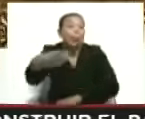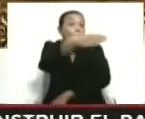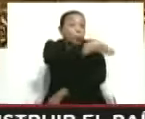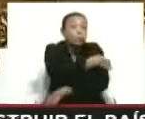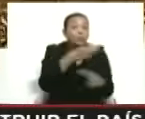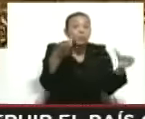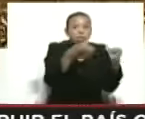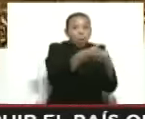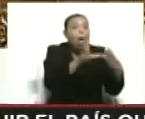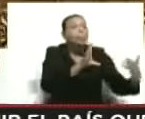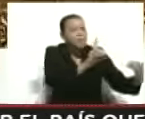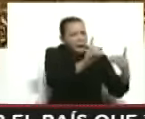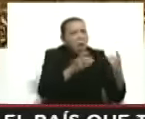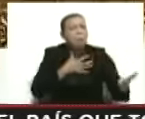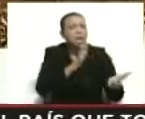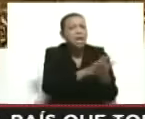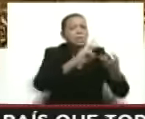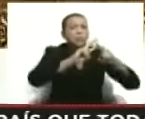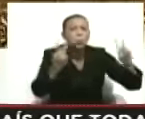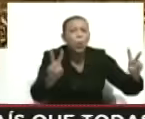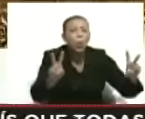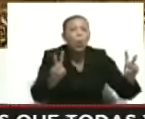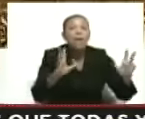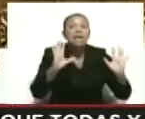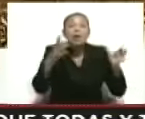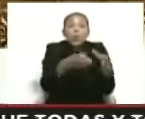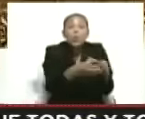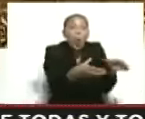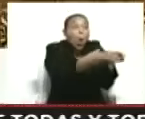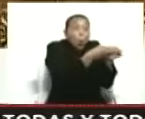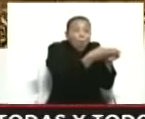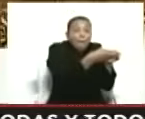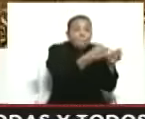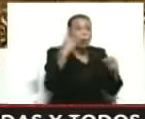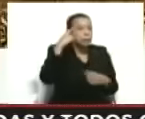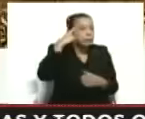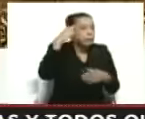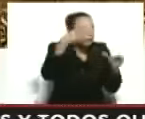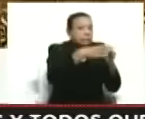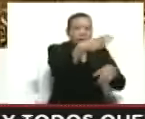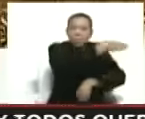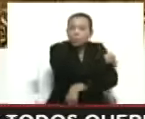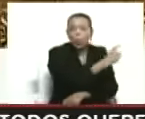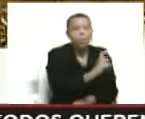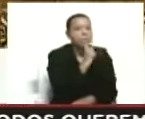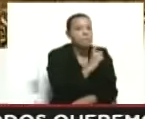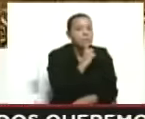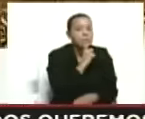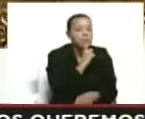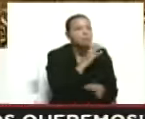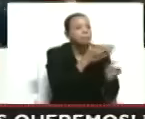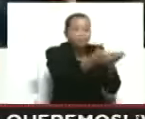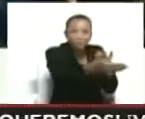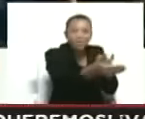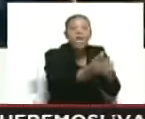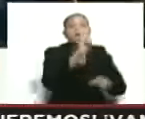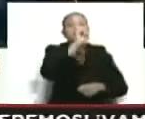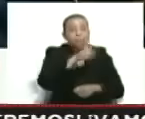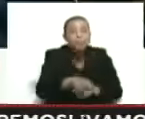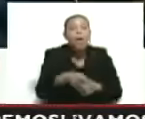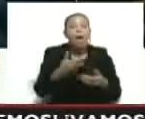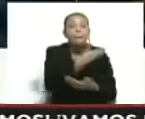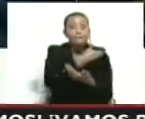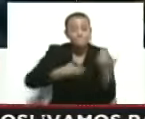oposición, incluida la fascista de Venezuela, y por instrucciones del